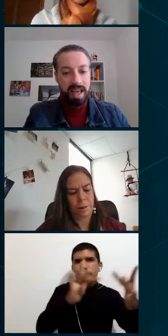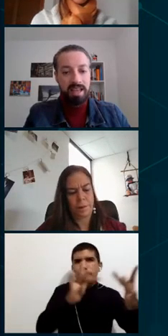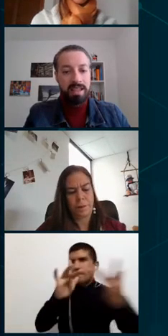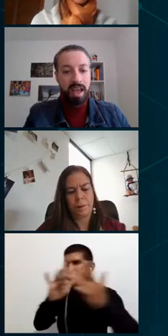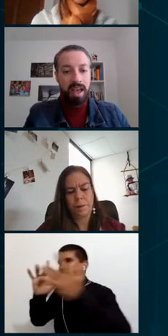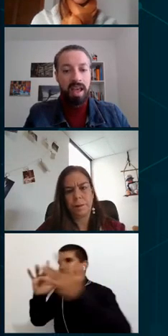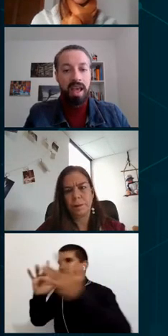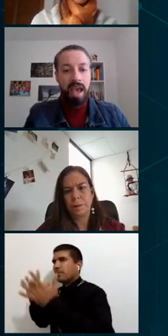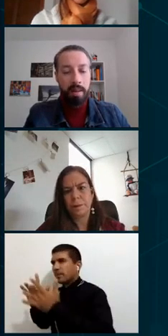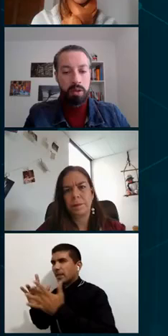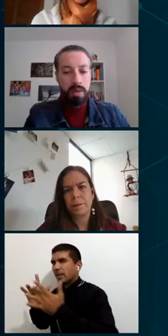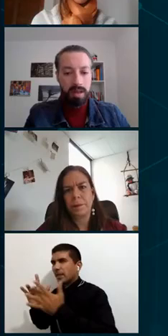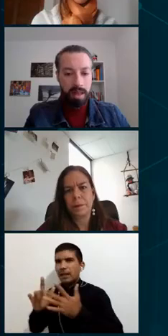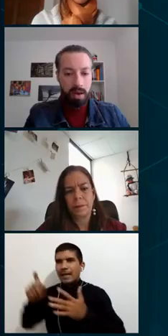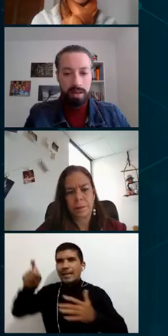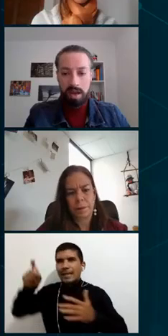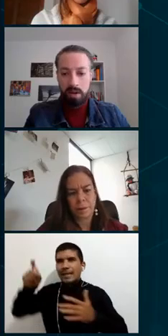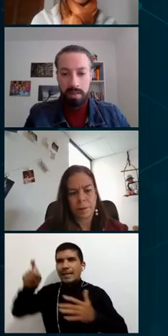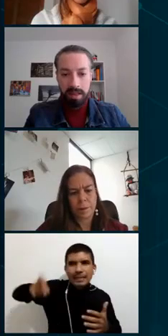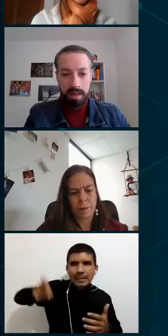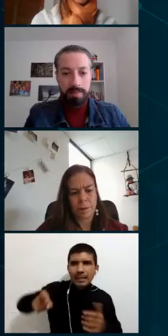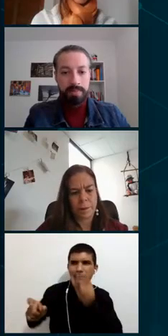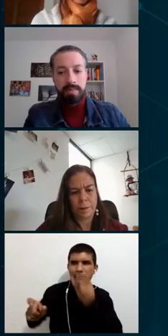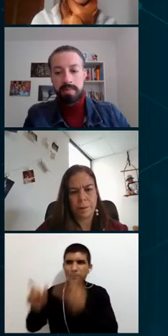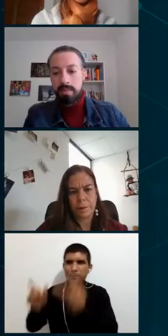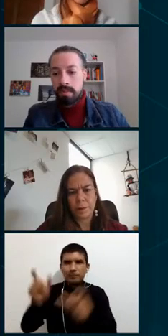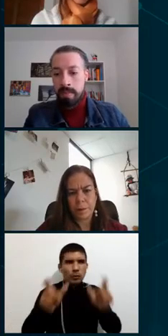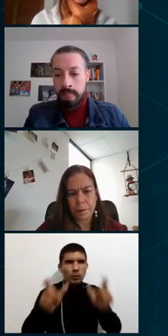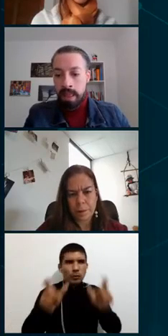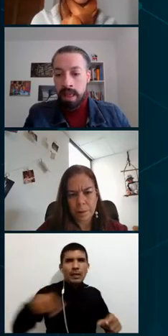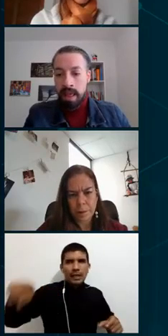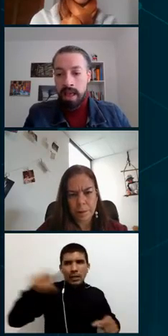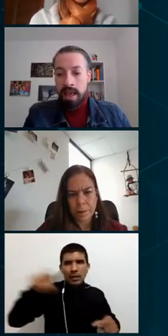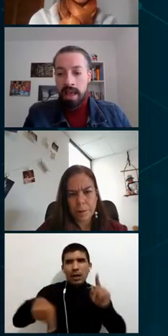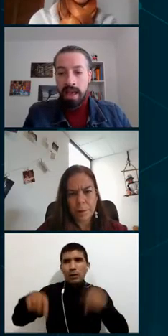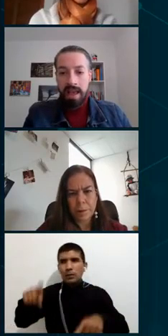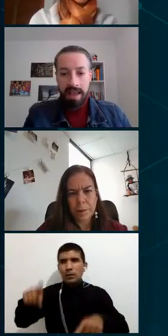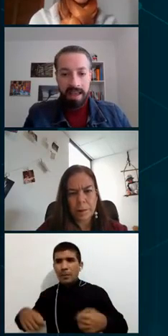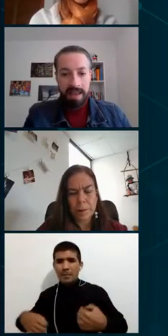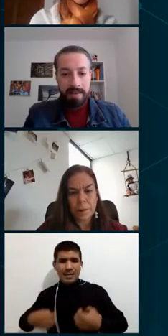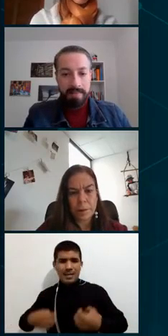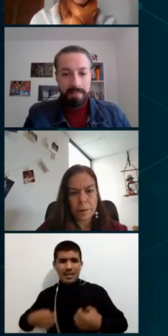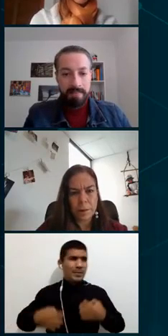esas necesidades que hemos planteado anteriormente.